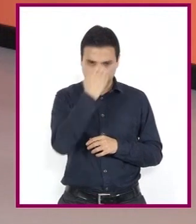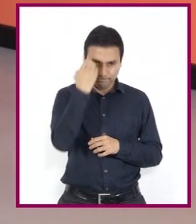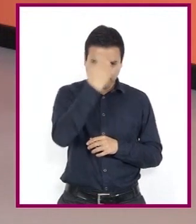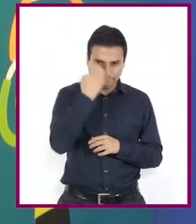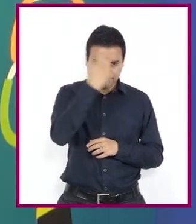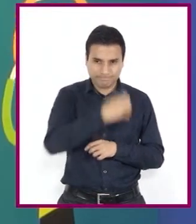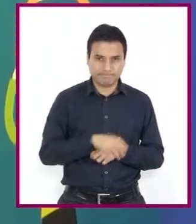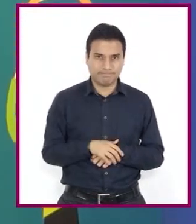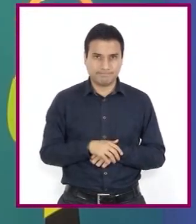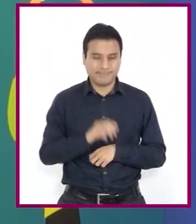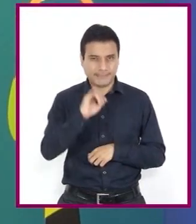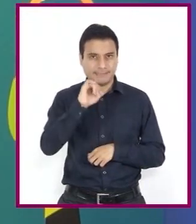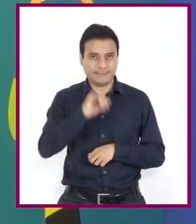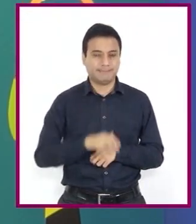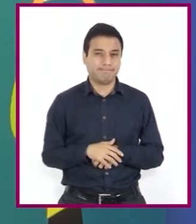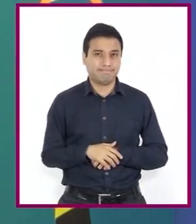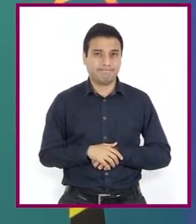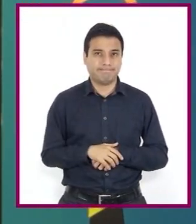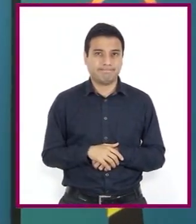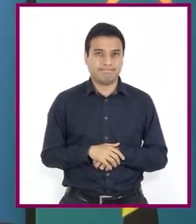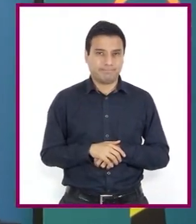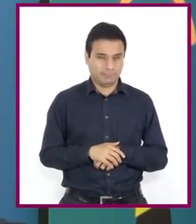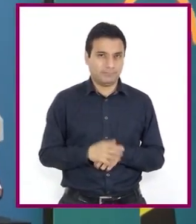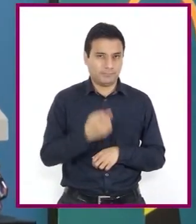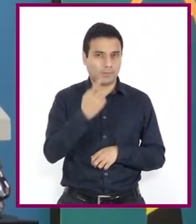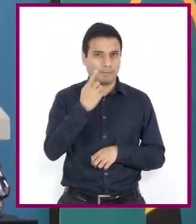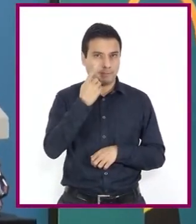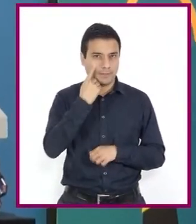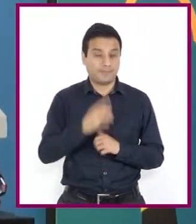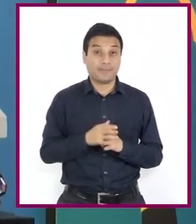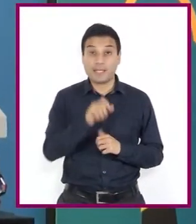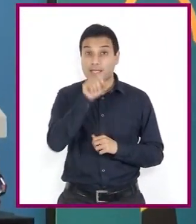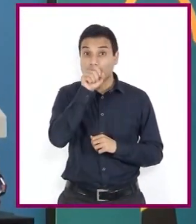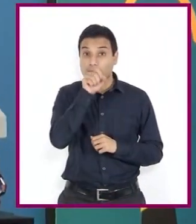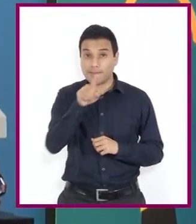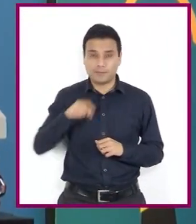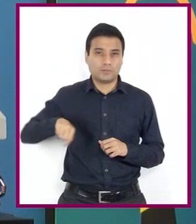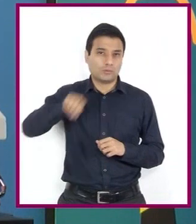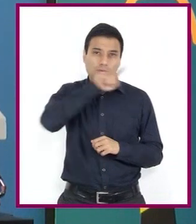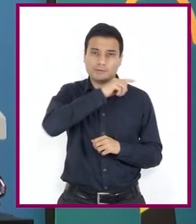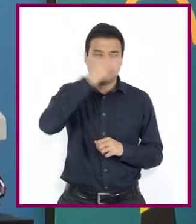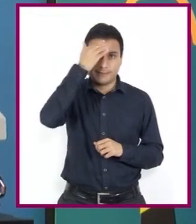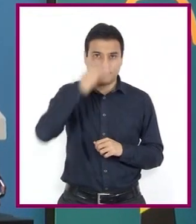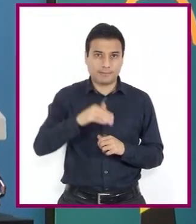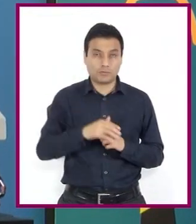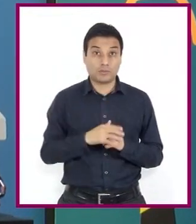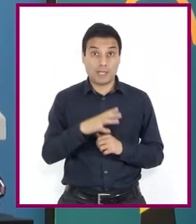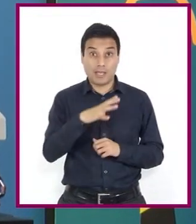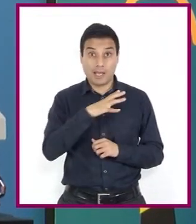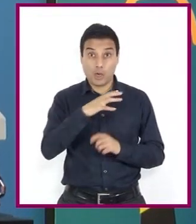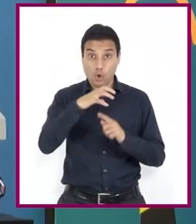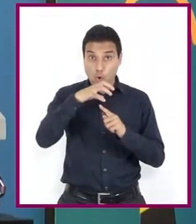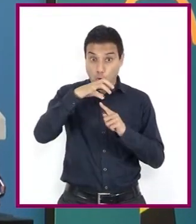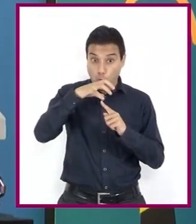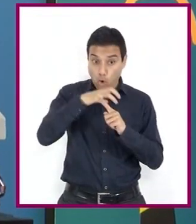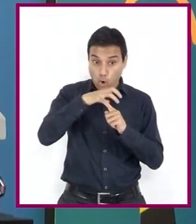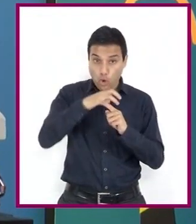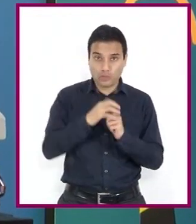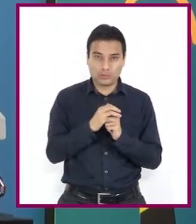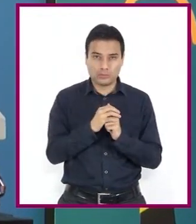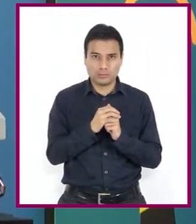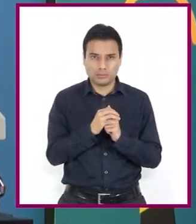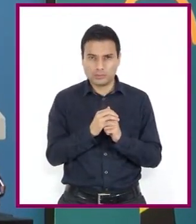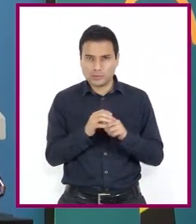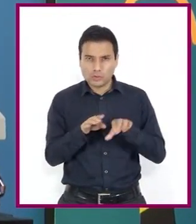Sí, es muy cierto, pero también sabemos que aún contando con el hongo y sabiendo cuáles eran